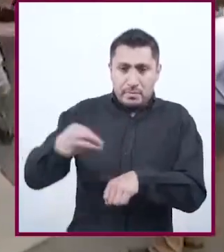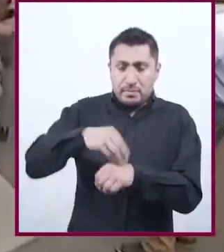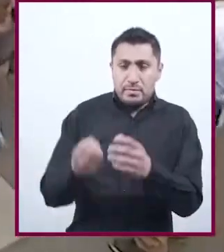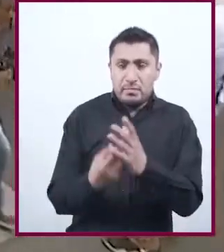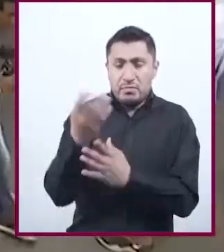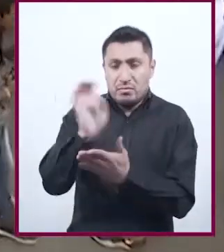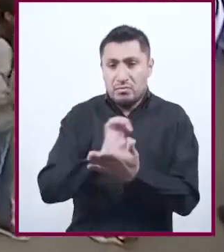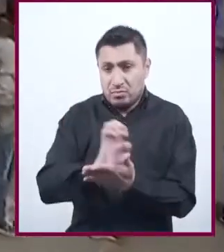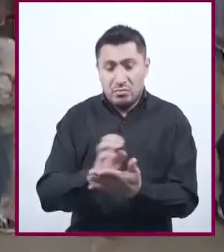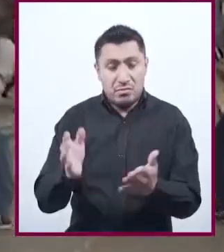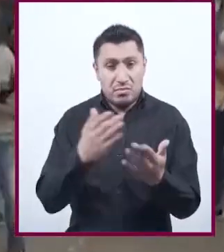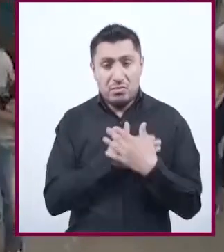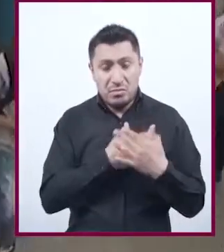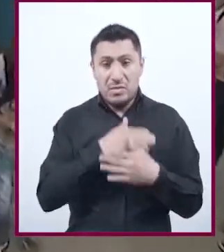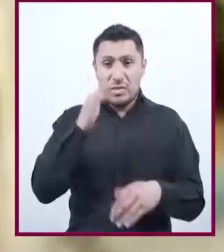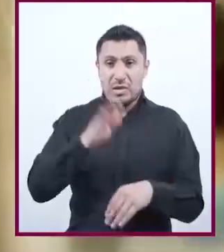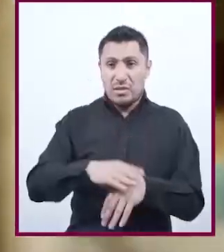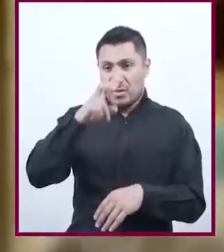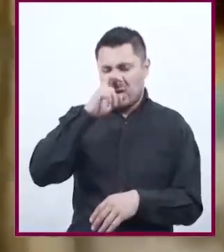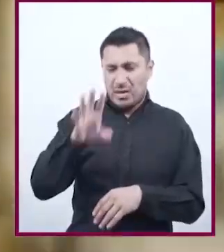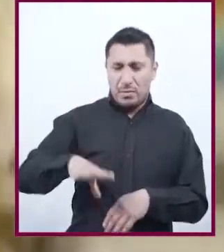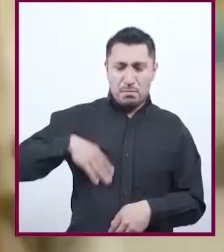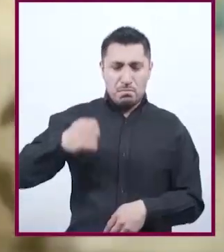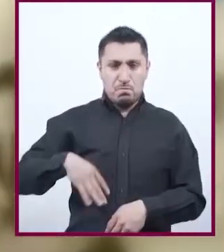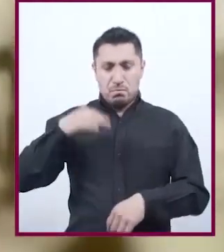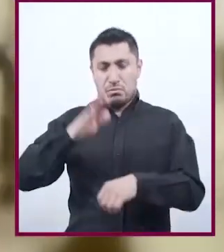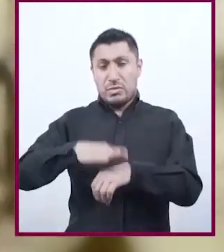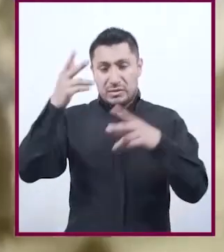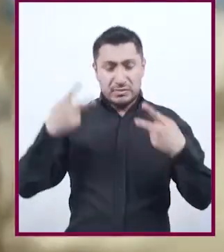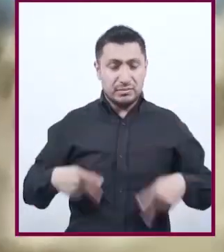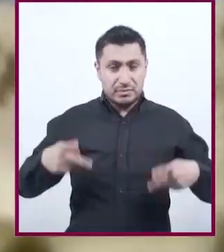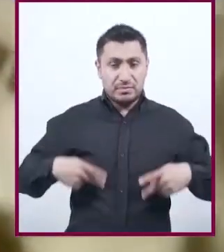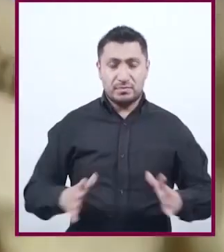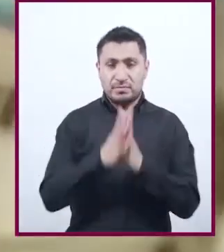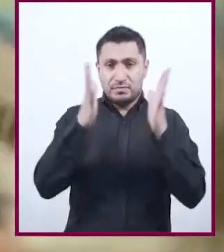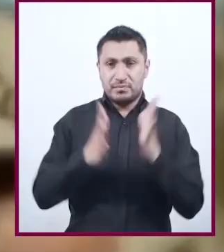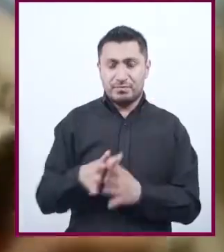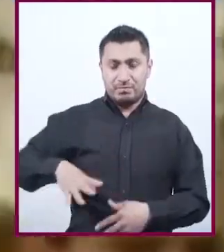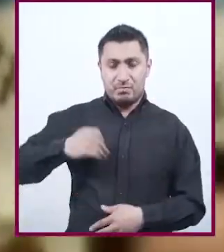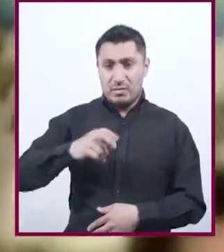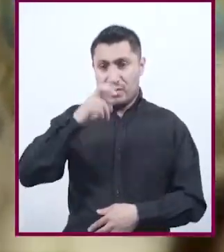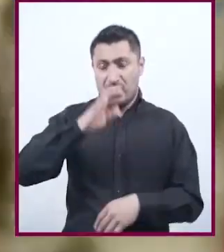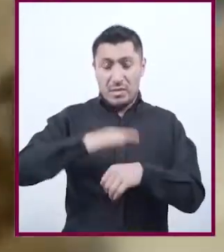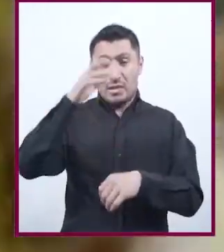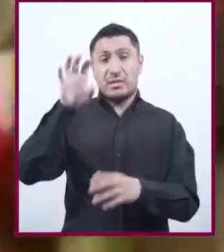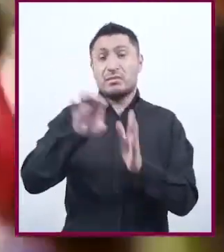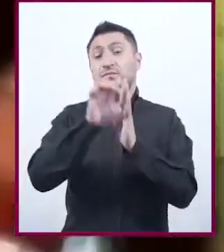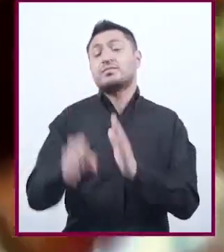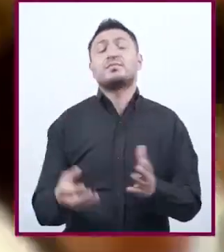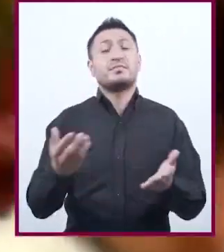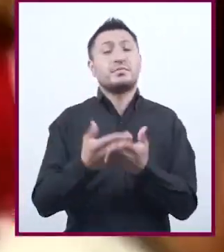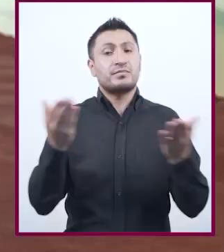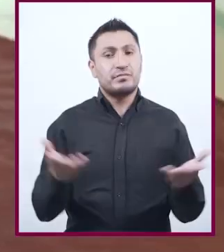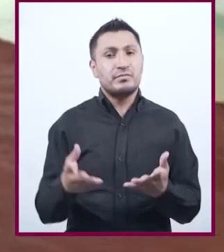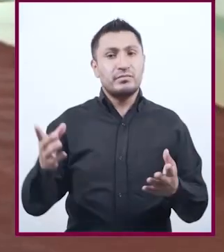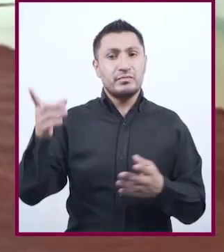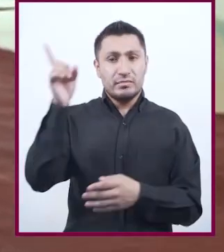esfuerzo por parte de los participantes. Por ejemplo, ahora también se hace el Domingo de Ramos, además de otras